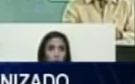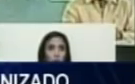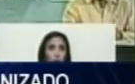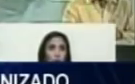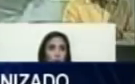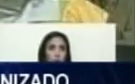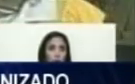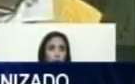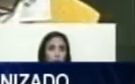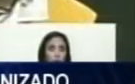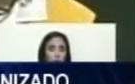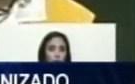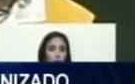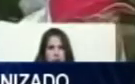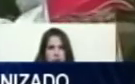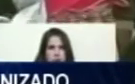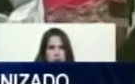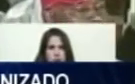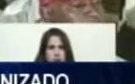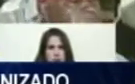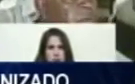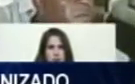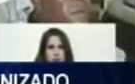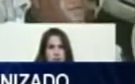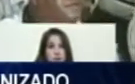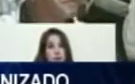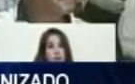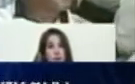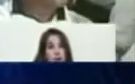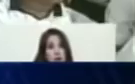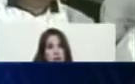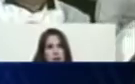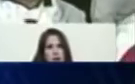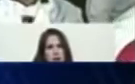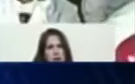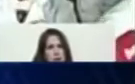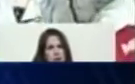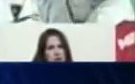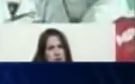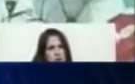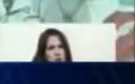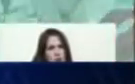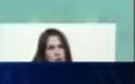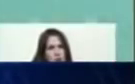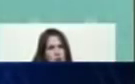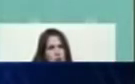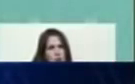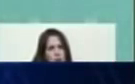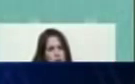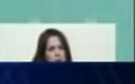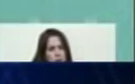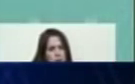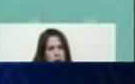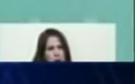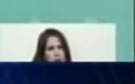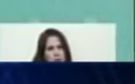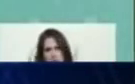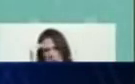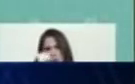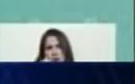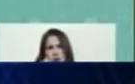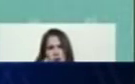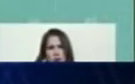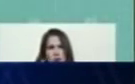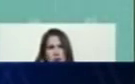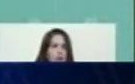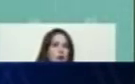madres gestantes en todo el territorio. Para la implementación del plan concertado para la reducción de la